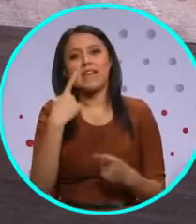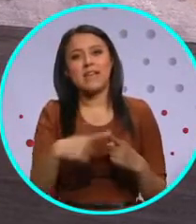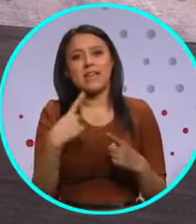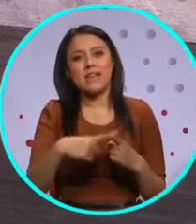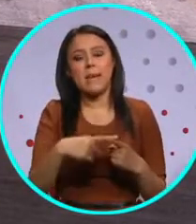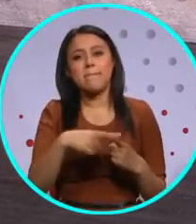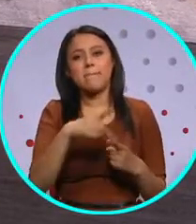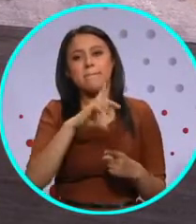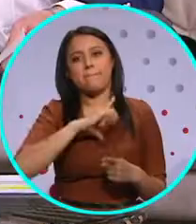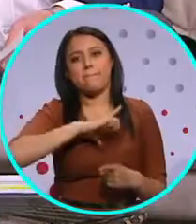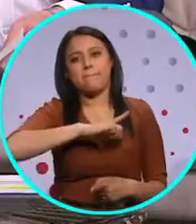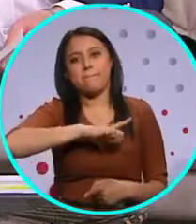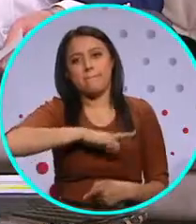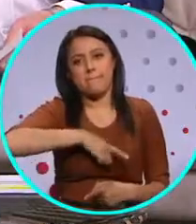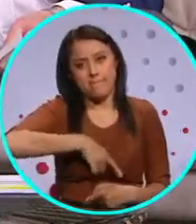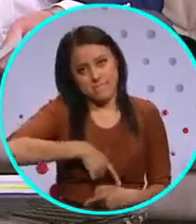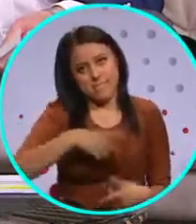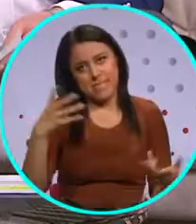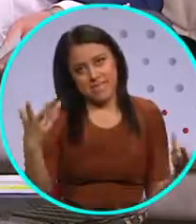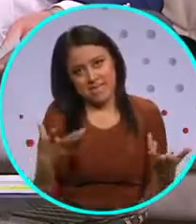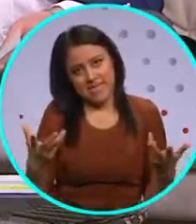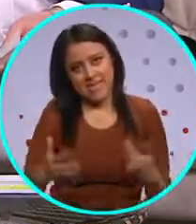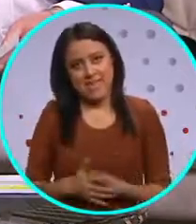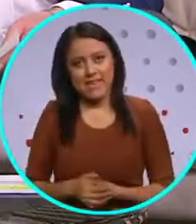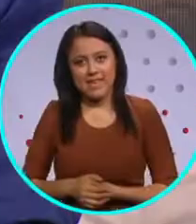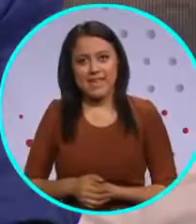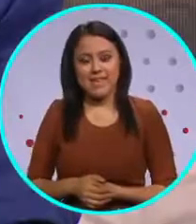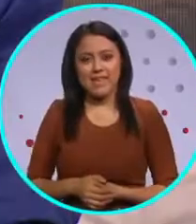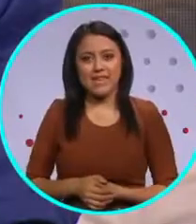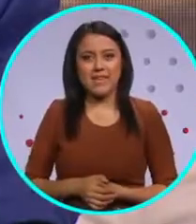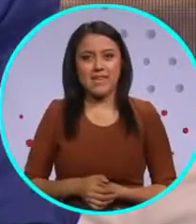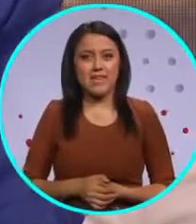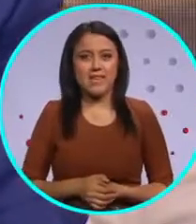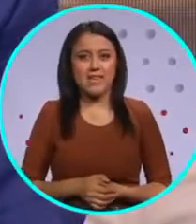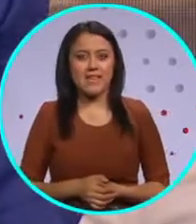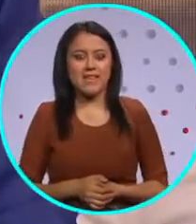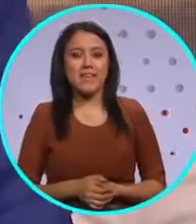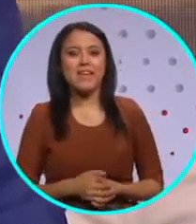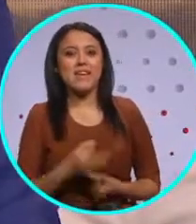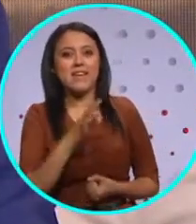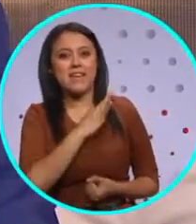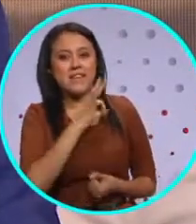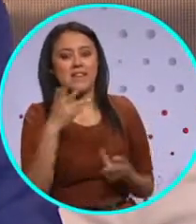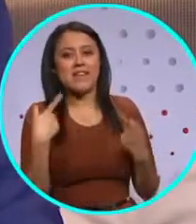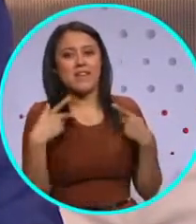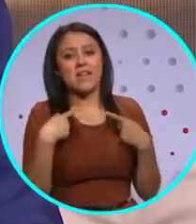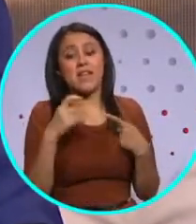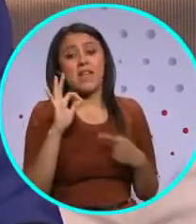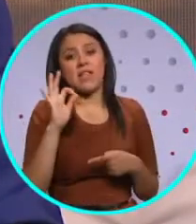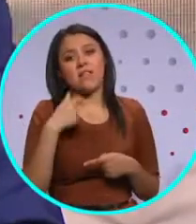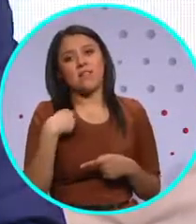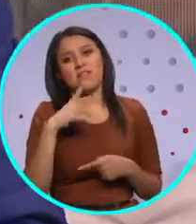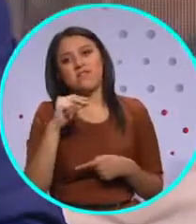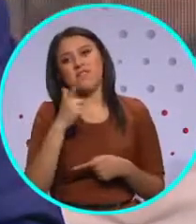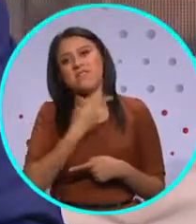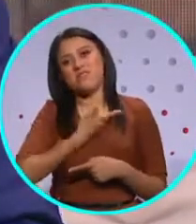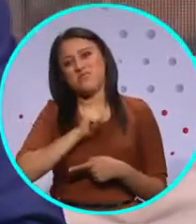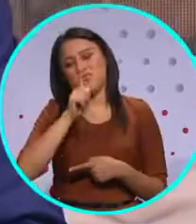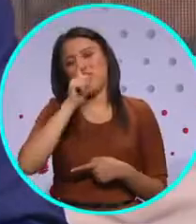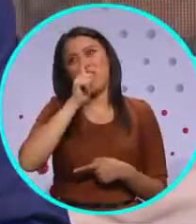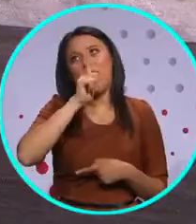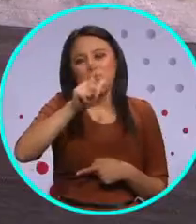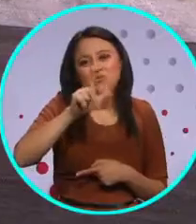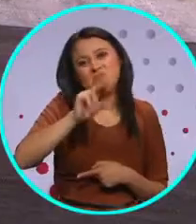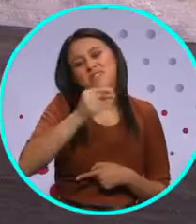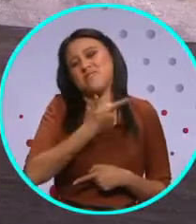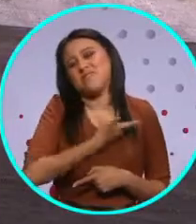y yo no quiere que le hagan casita y les molestaría el poco demostrar el poco